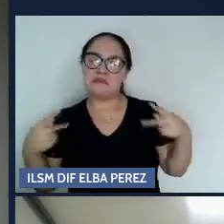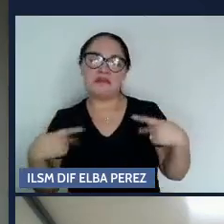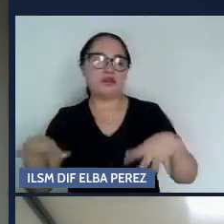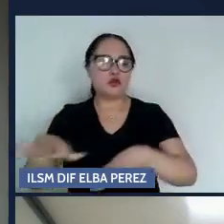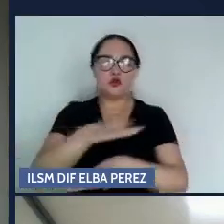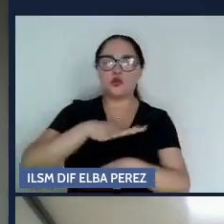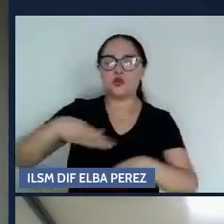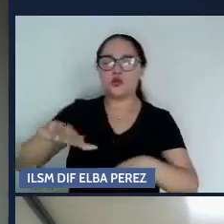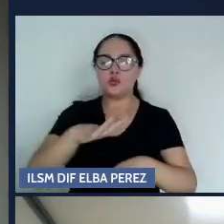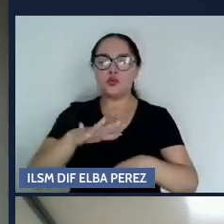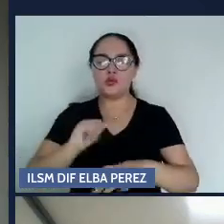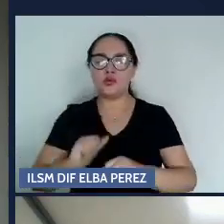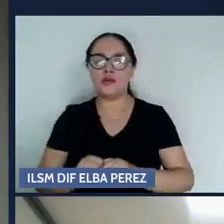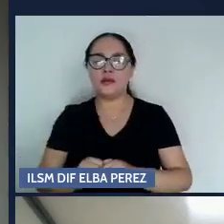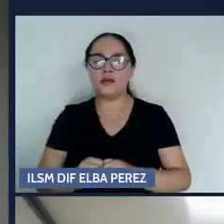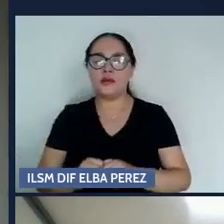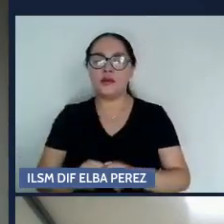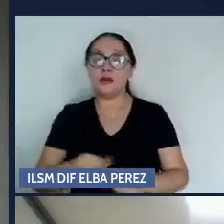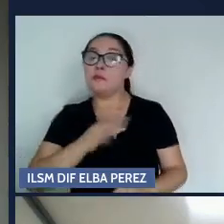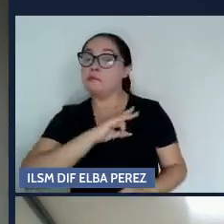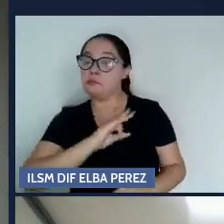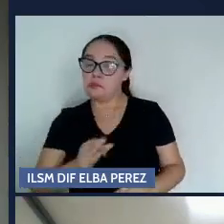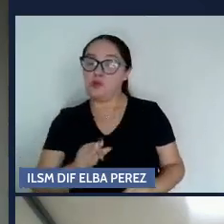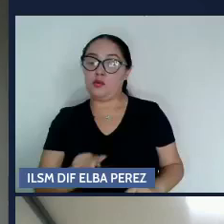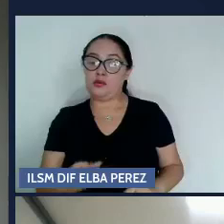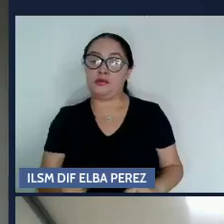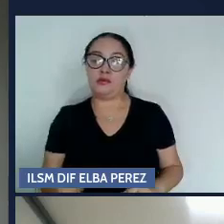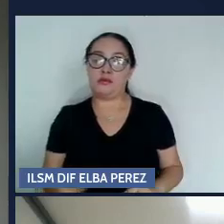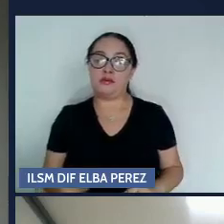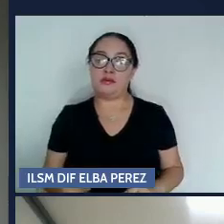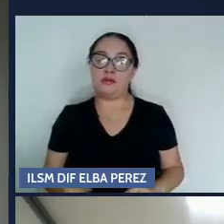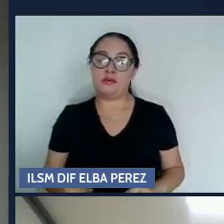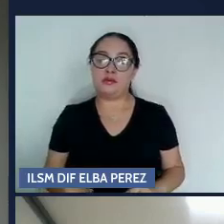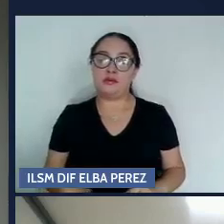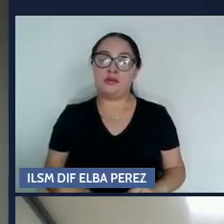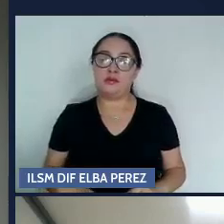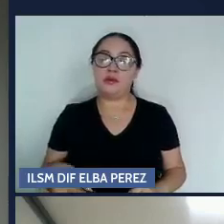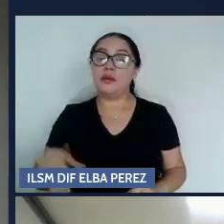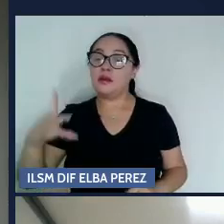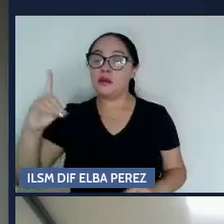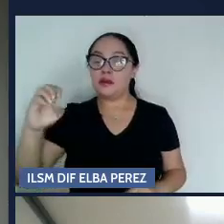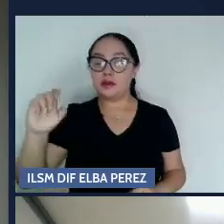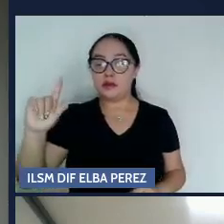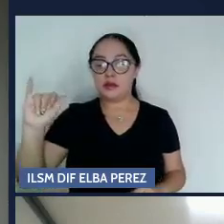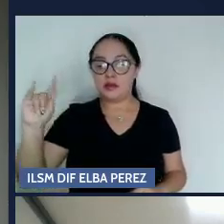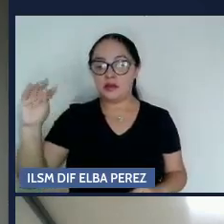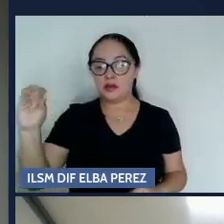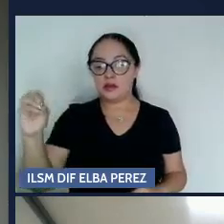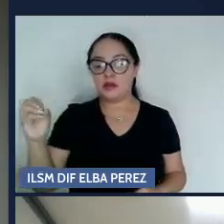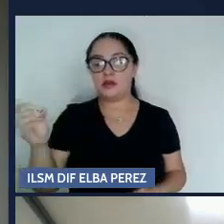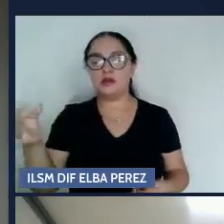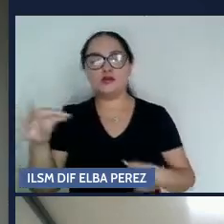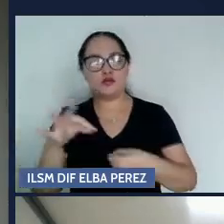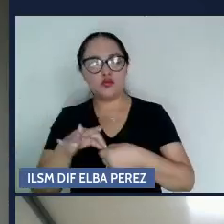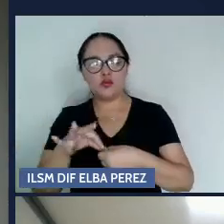persona podríamos cometer delito electoral si realizamos cualquiera de los que está